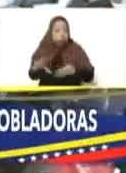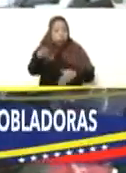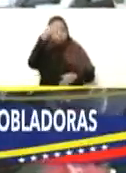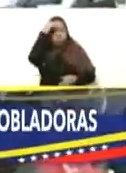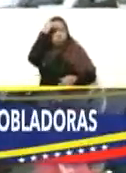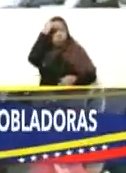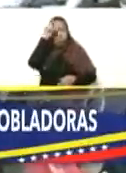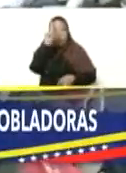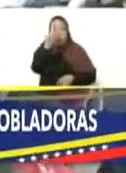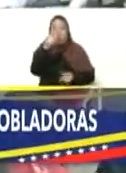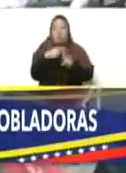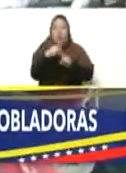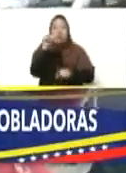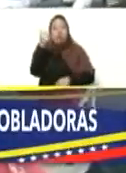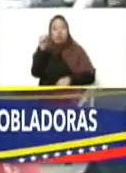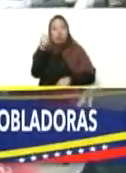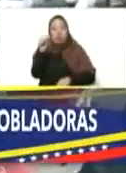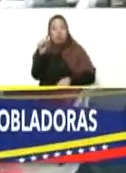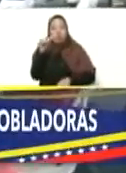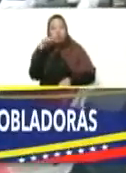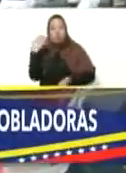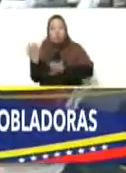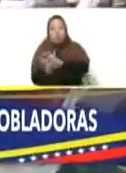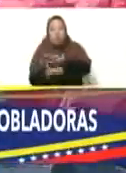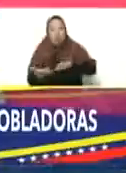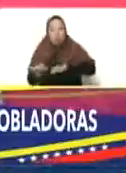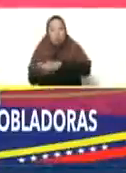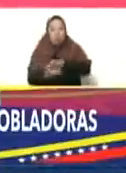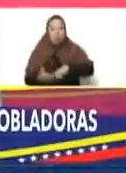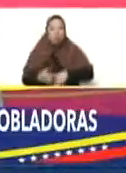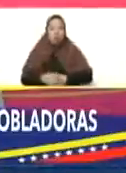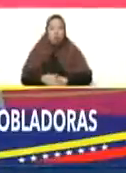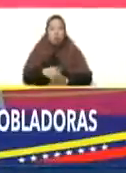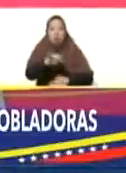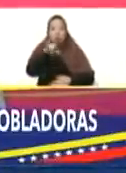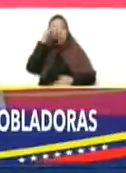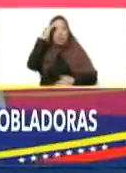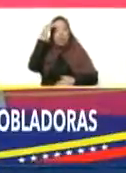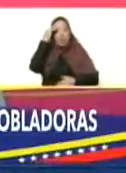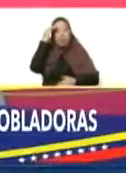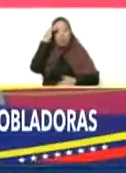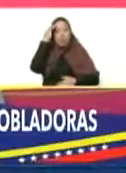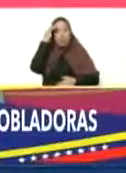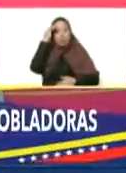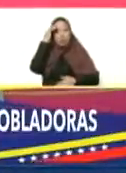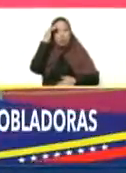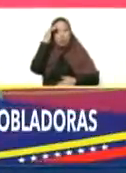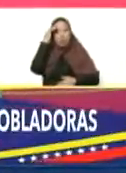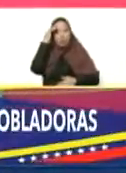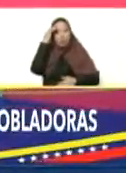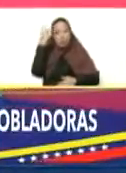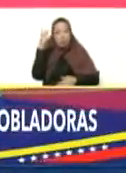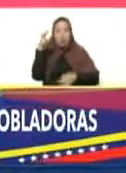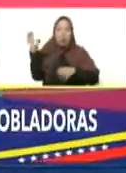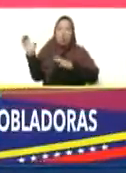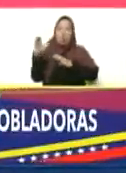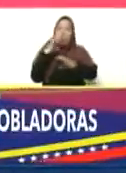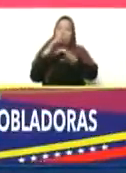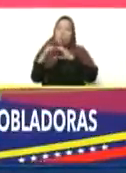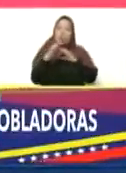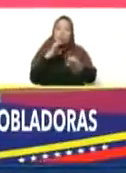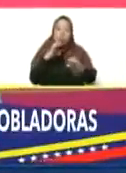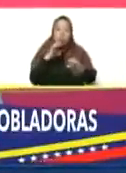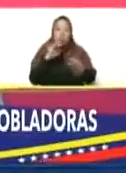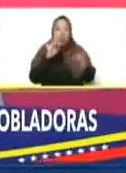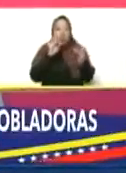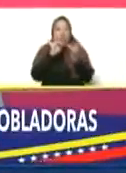un 1 por 10 para los asuntos que ustedes saben tenemos que tener una vía de comunicación directo para